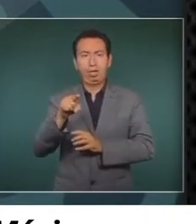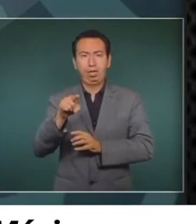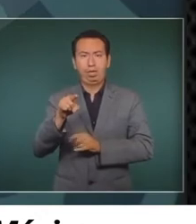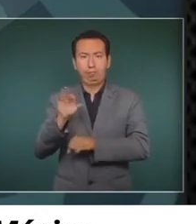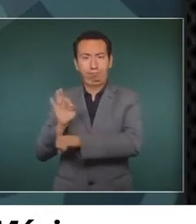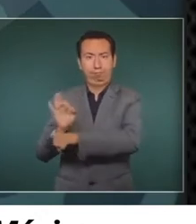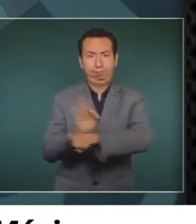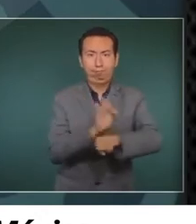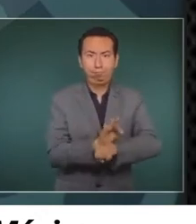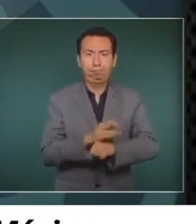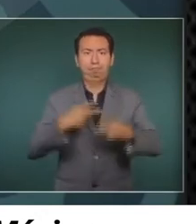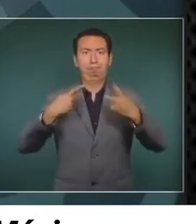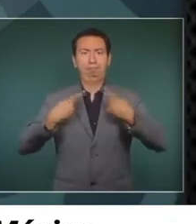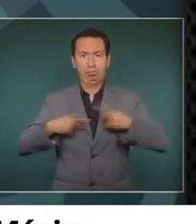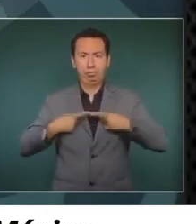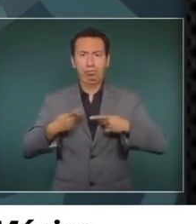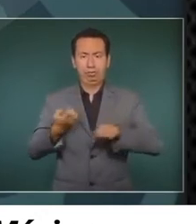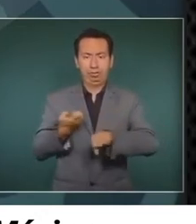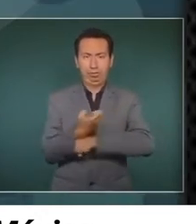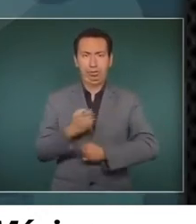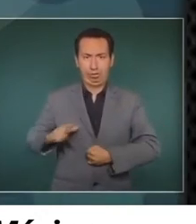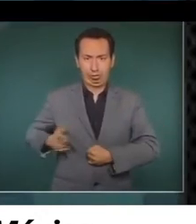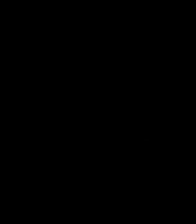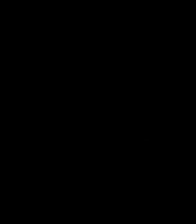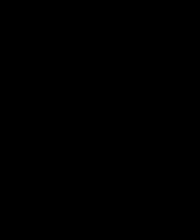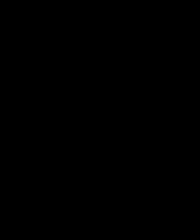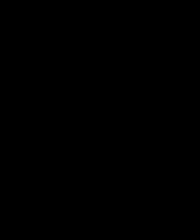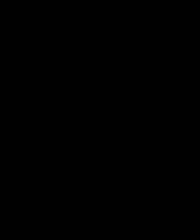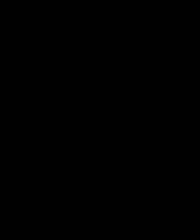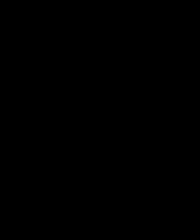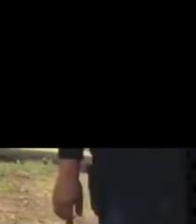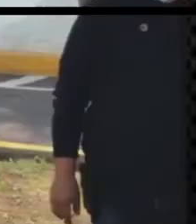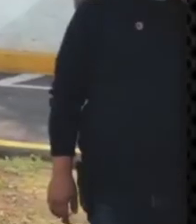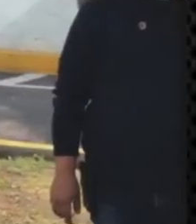seguridad al pueblo de Guanajuato.